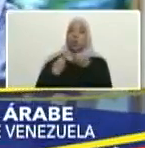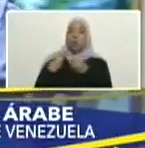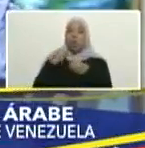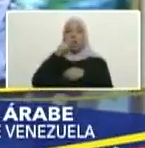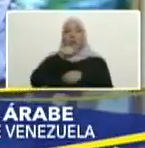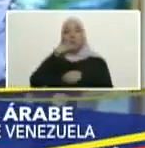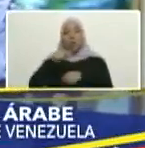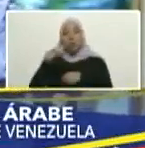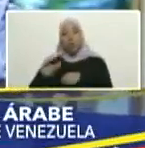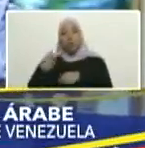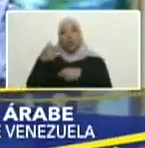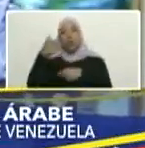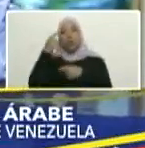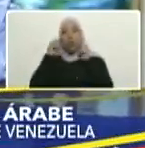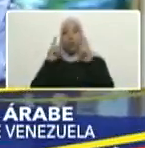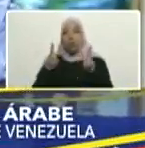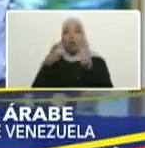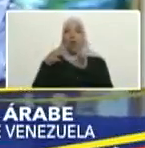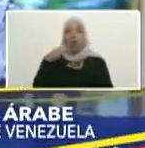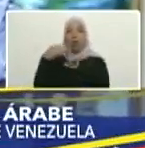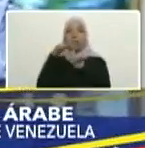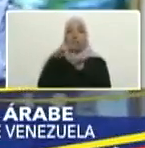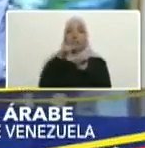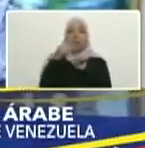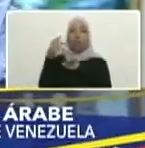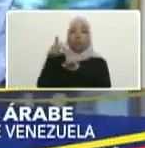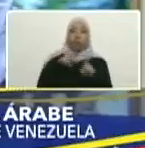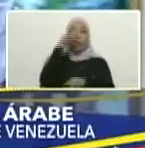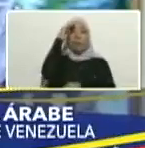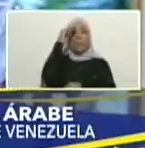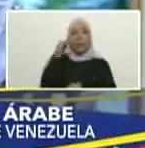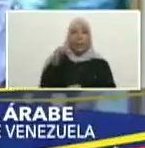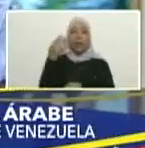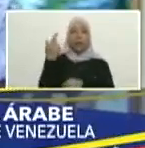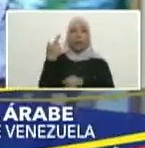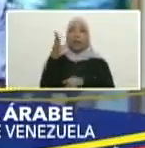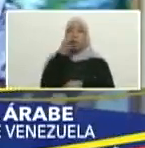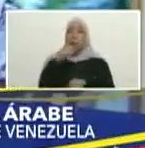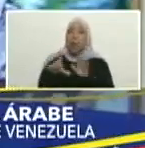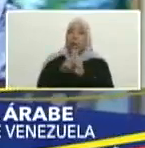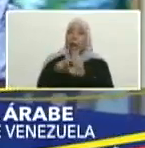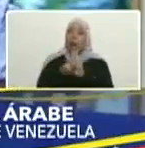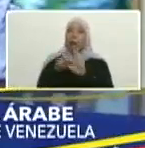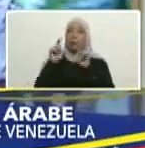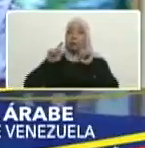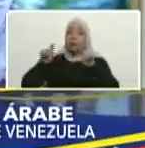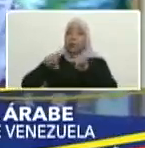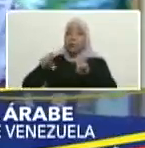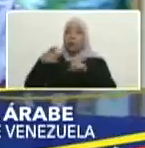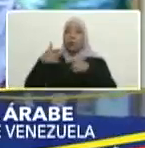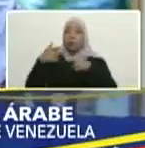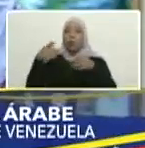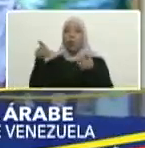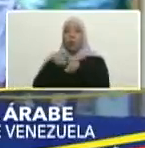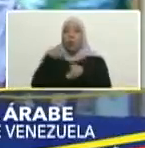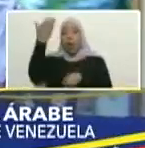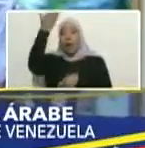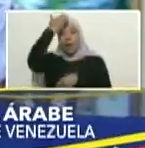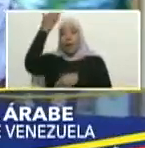consumados que pretende perturbar la ocupación militar e ilegal del Reino de Marruecos